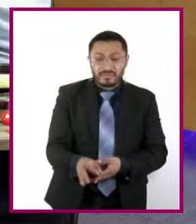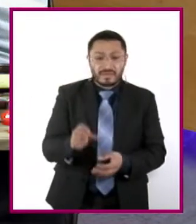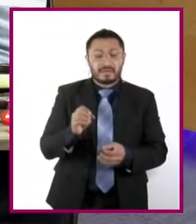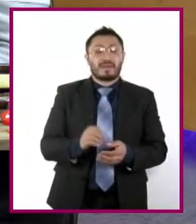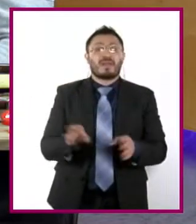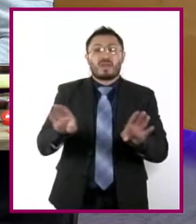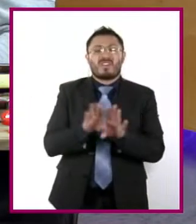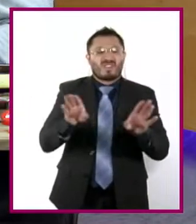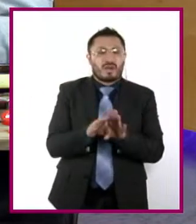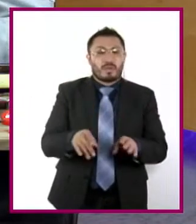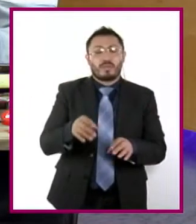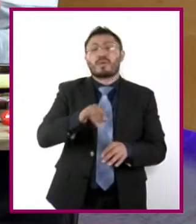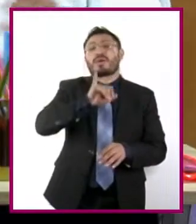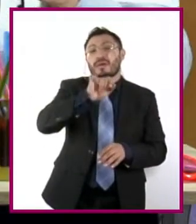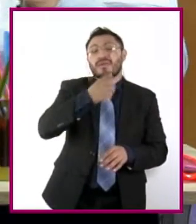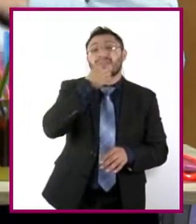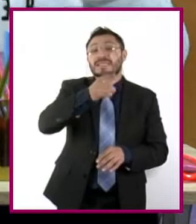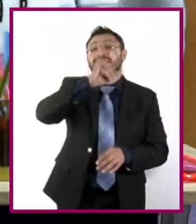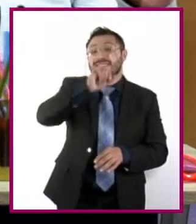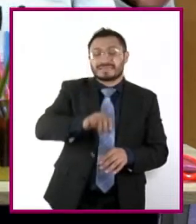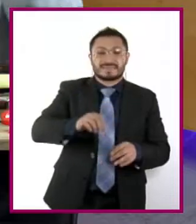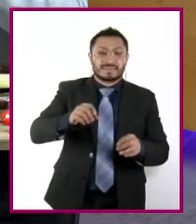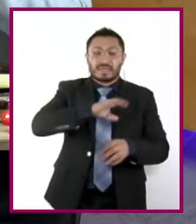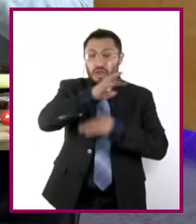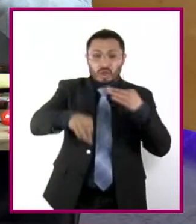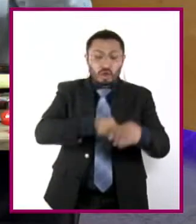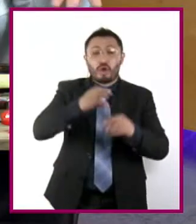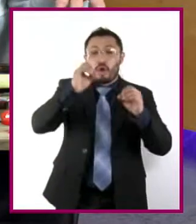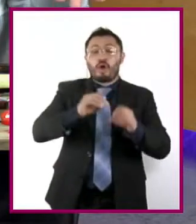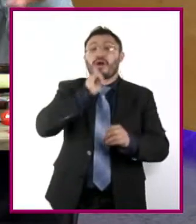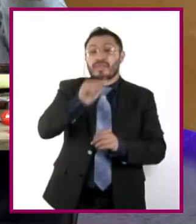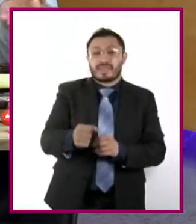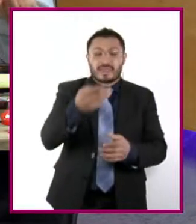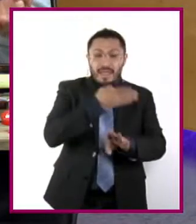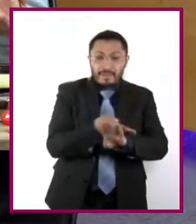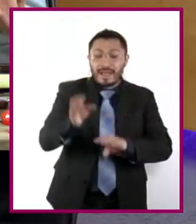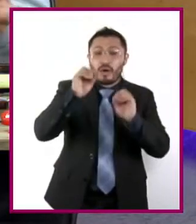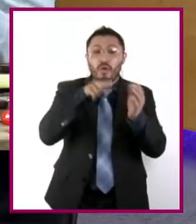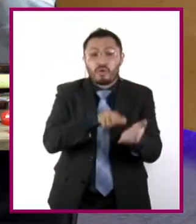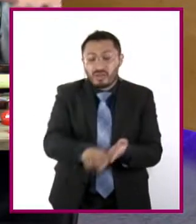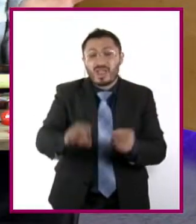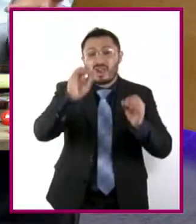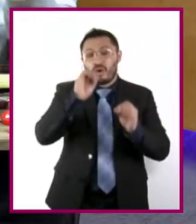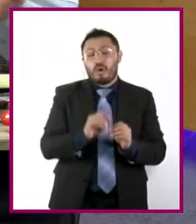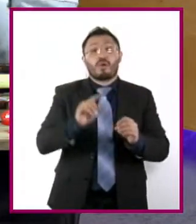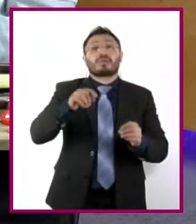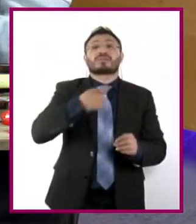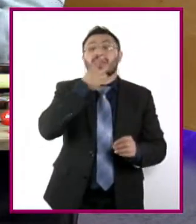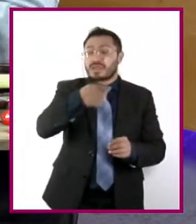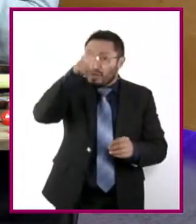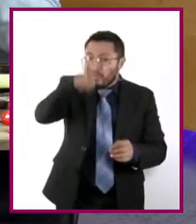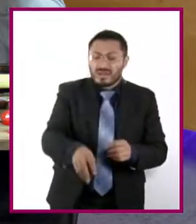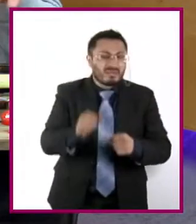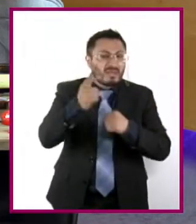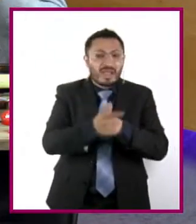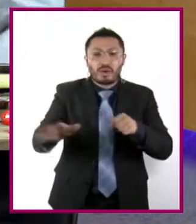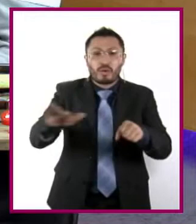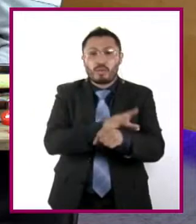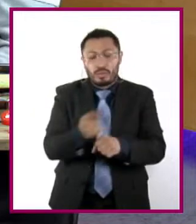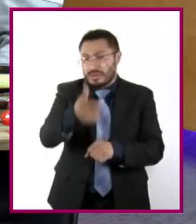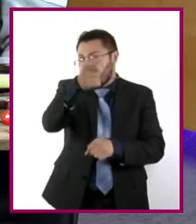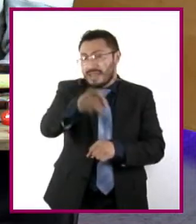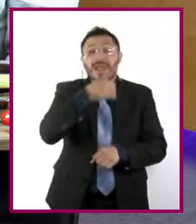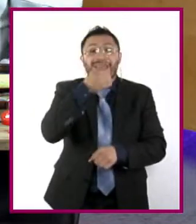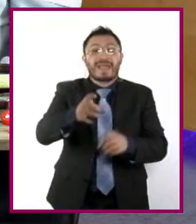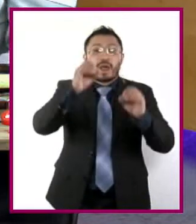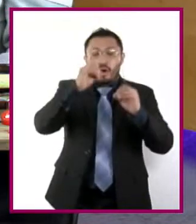hacer afirmaciones de modo categórico, todo o nada, blanco o negro, o hacer creer que algo es verdad solo porque se dice en el momento o